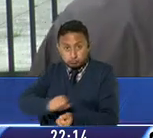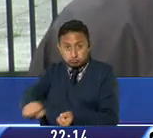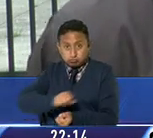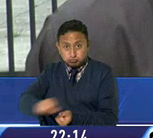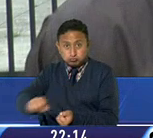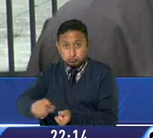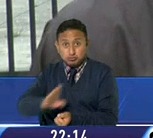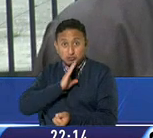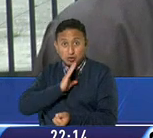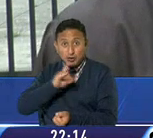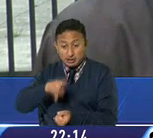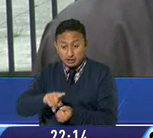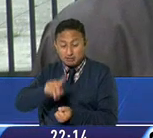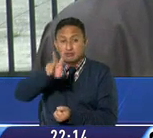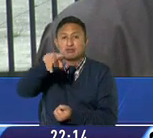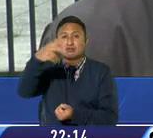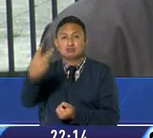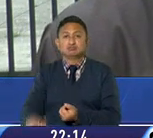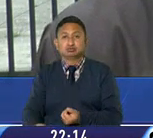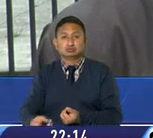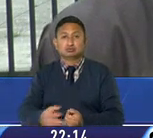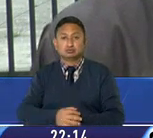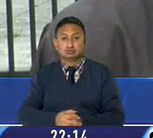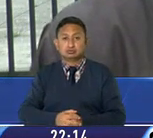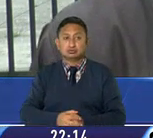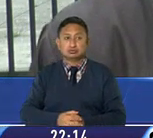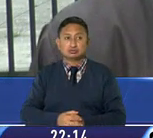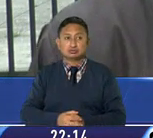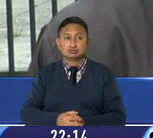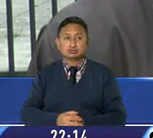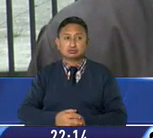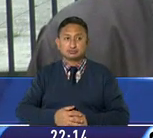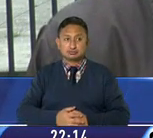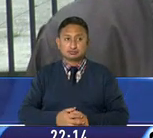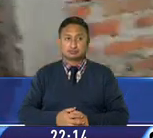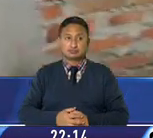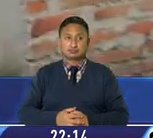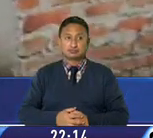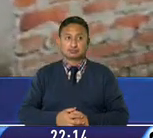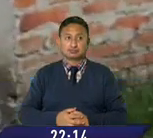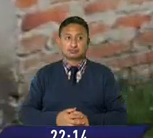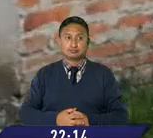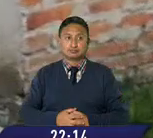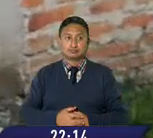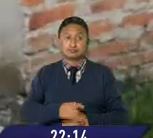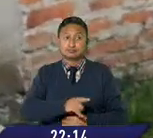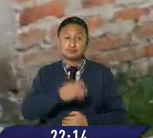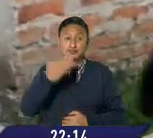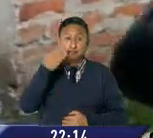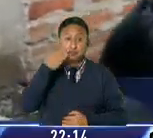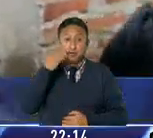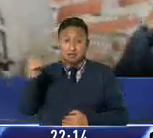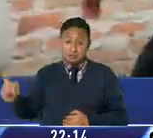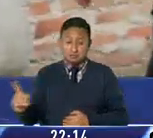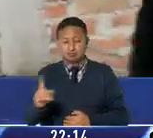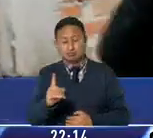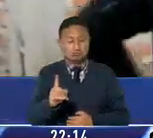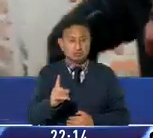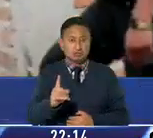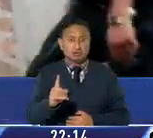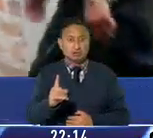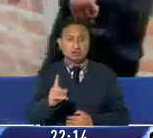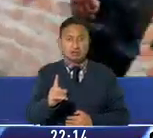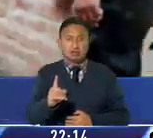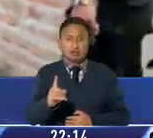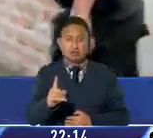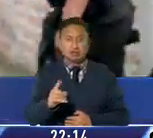tope, el menor logra ingresar y de esta manera se produce el fallecimiento del menor. La madre regresó a casa sin imaginar el cuadro que encontraría. Llamó a la